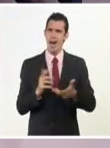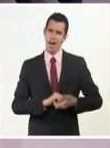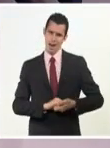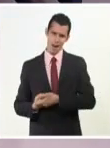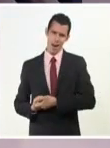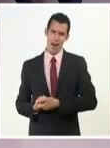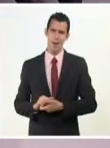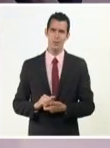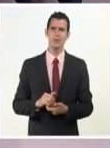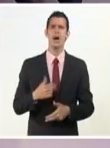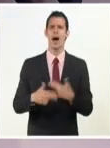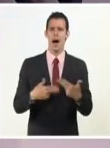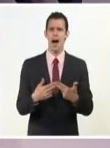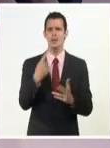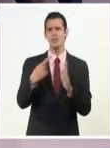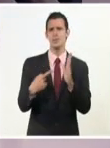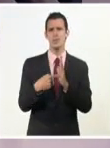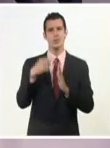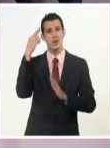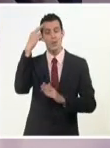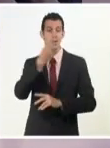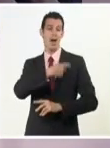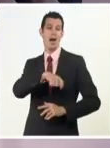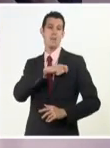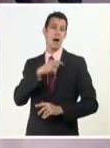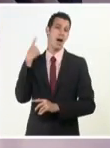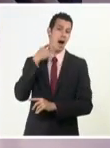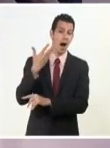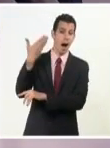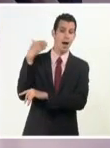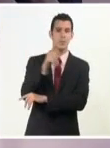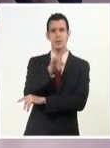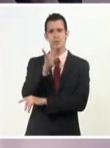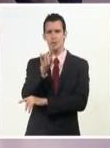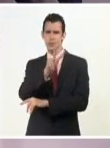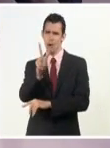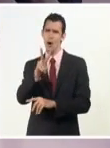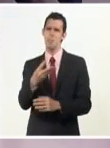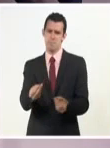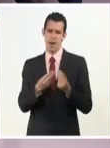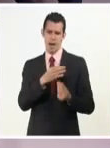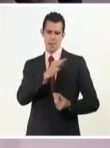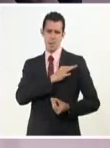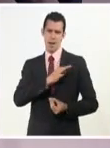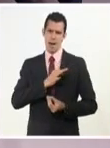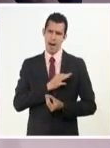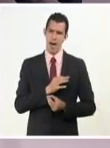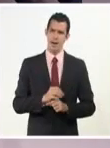medallas olímpicas desde Barcelona 92 y sigue siendo una de las disciplinas más